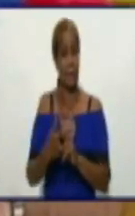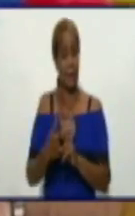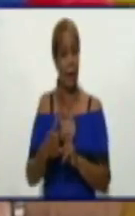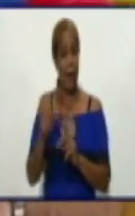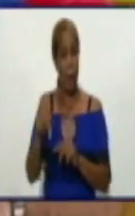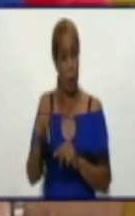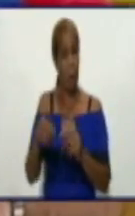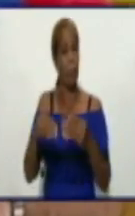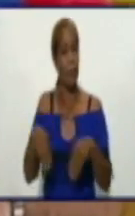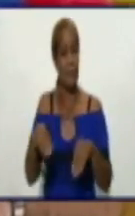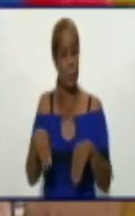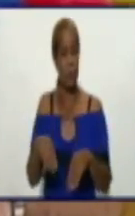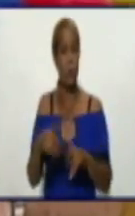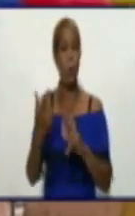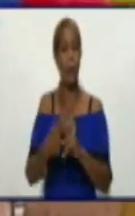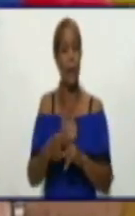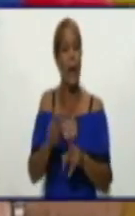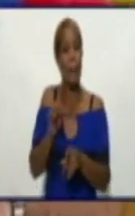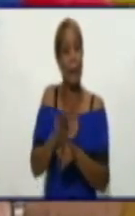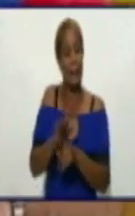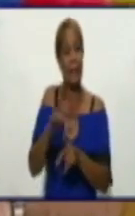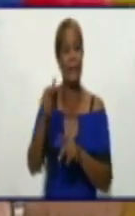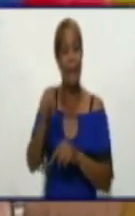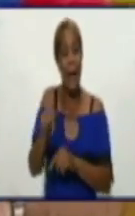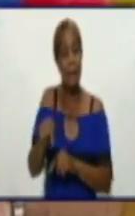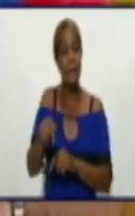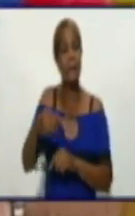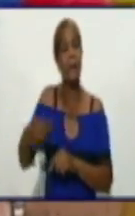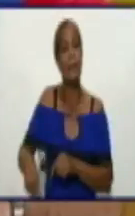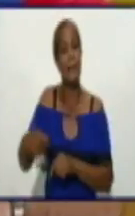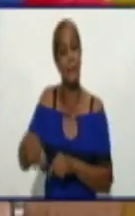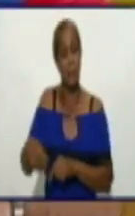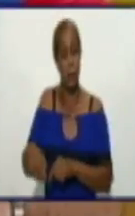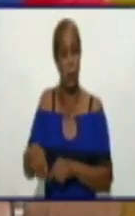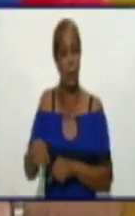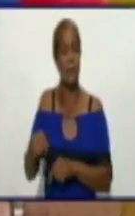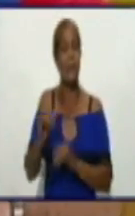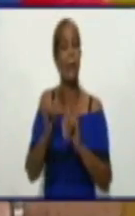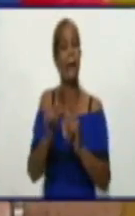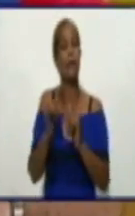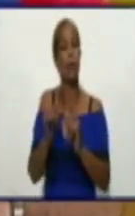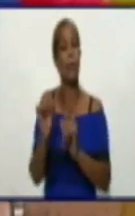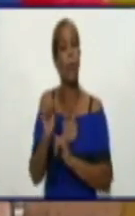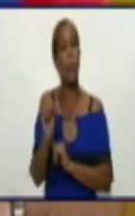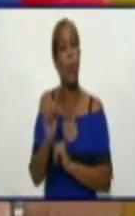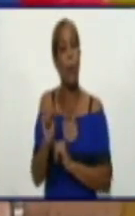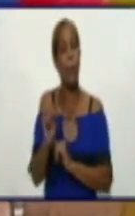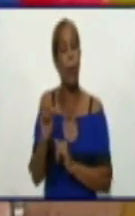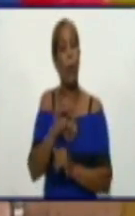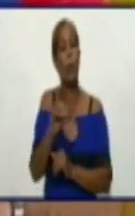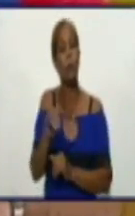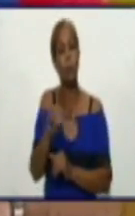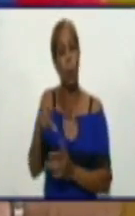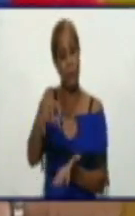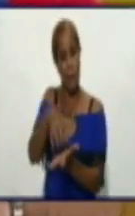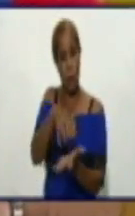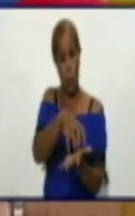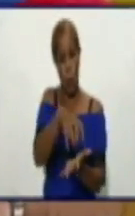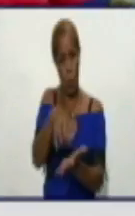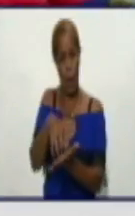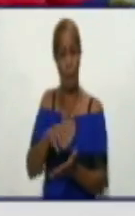y a partir de ahí se van tomando decisiones dónde van a seguir siendo los lugares que se va a seguir con cada uno de los procesos y las etapas que están